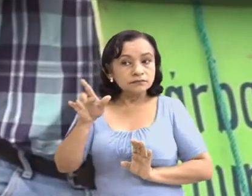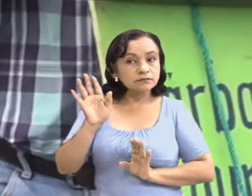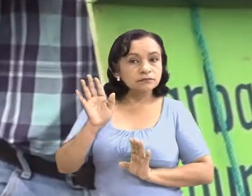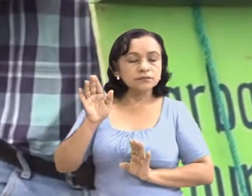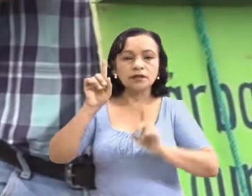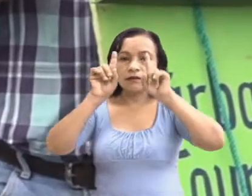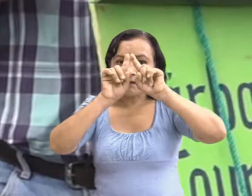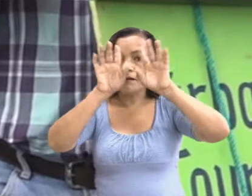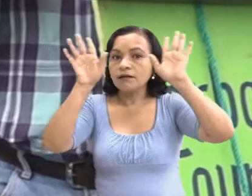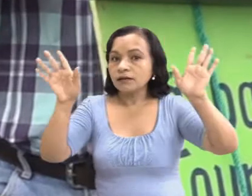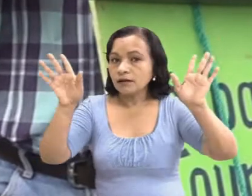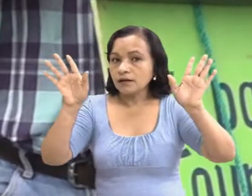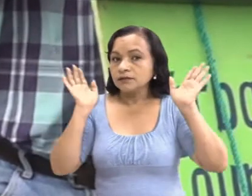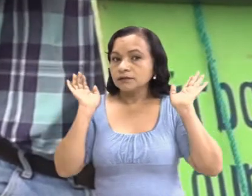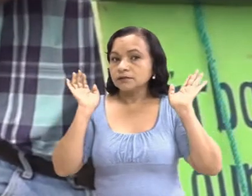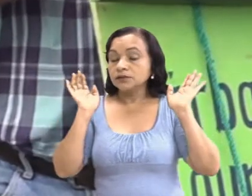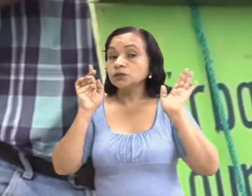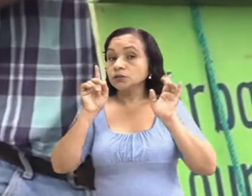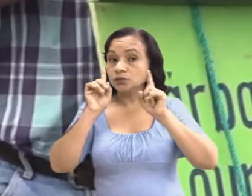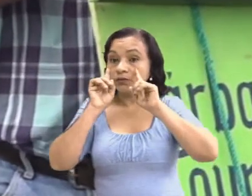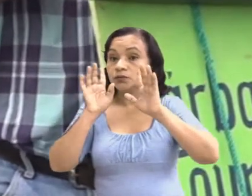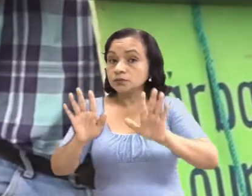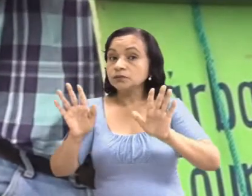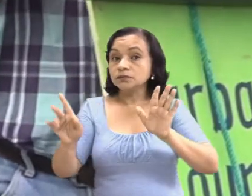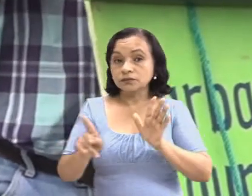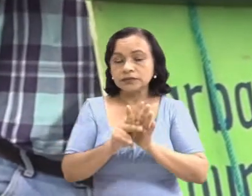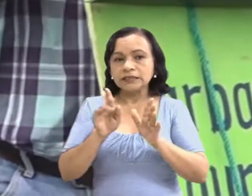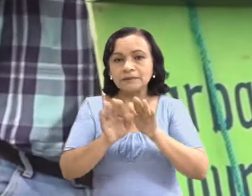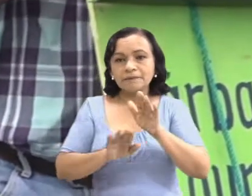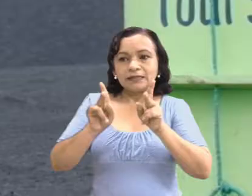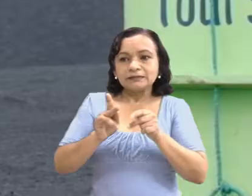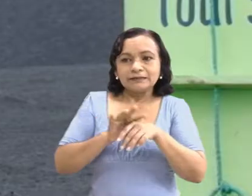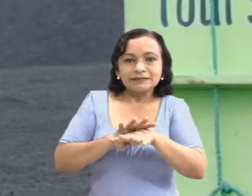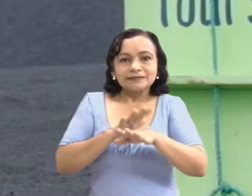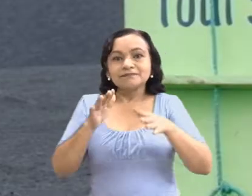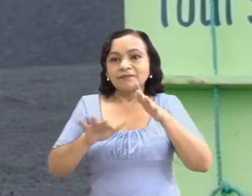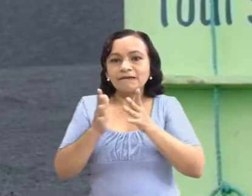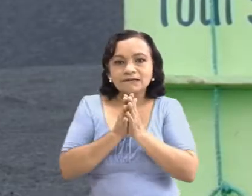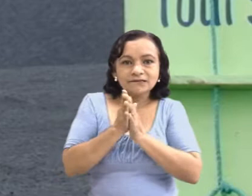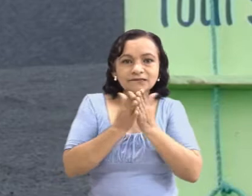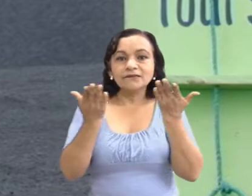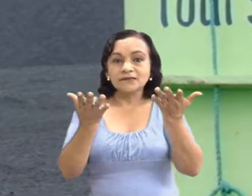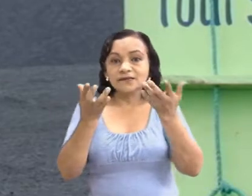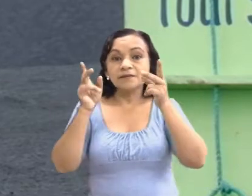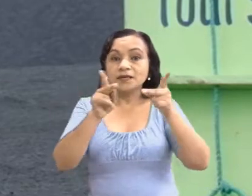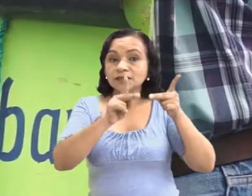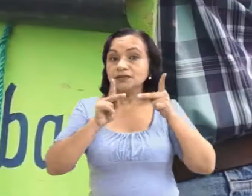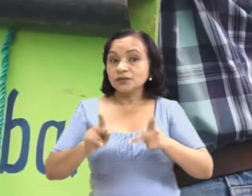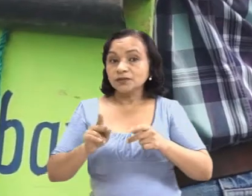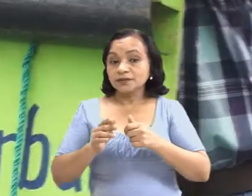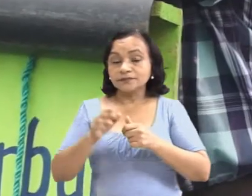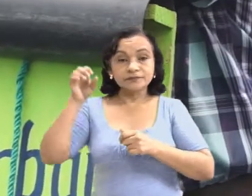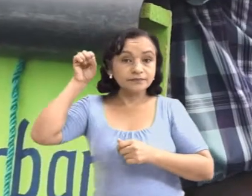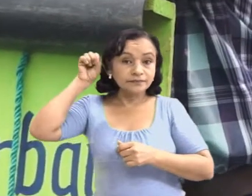obviamente están claros de que vamos con algún nivel de riesgo. Eso crea más adrenalina. Y además nosotros